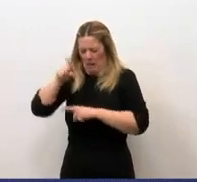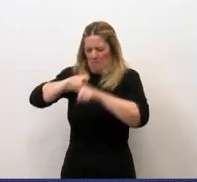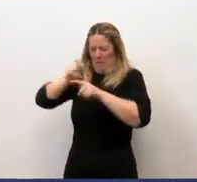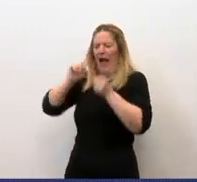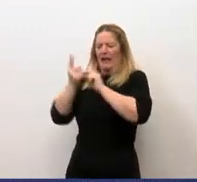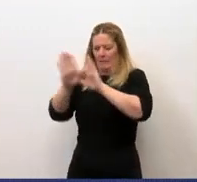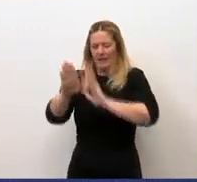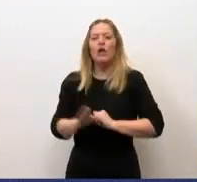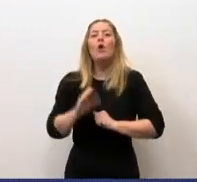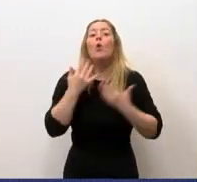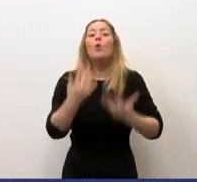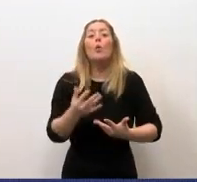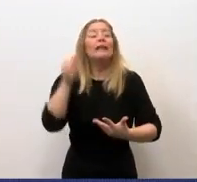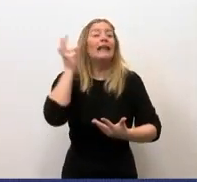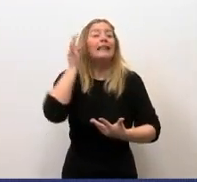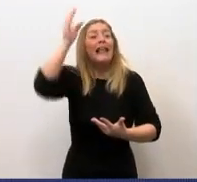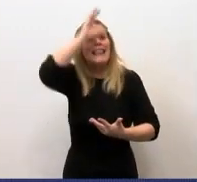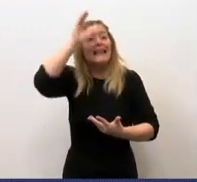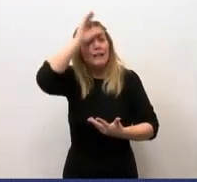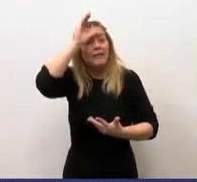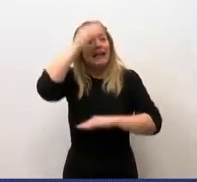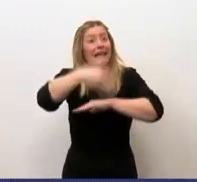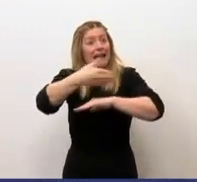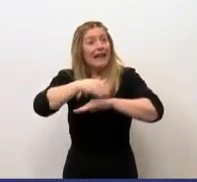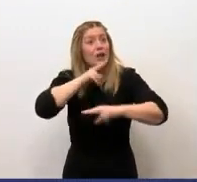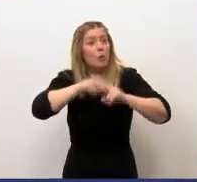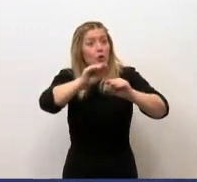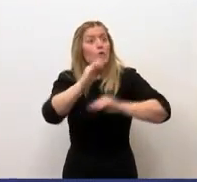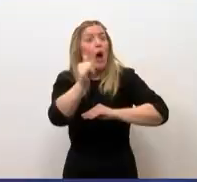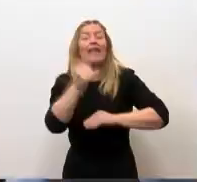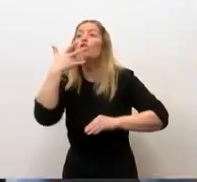¿Cuántas científicas que tengan calle conocéis?